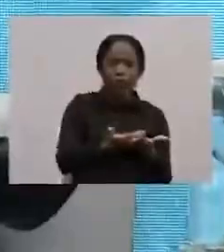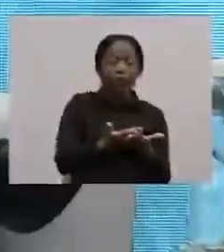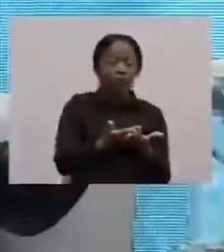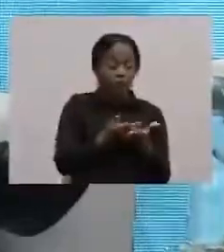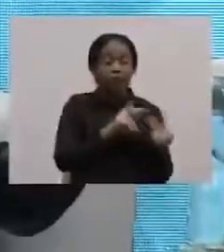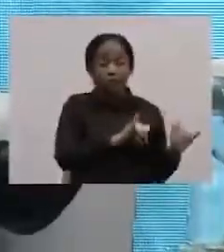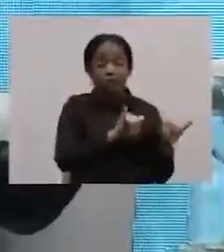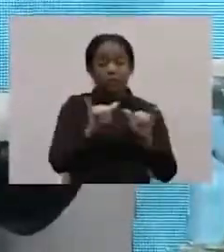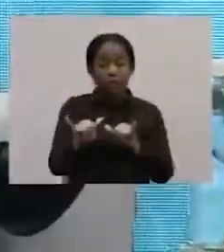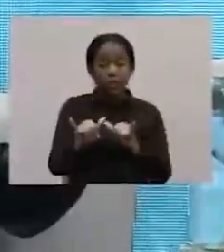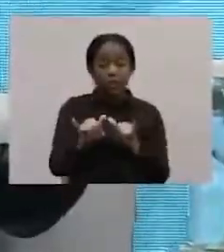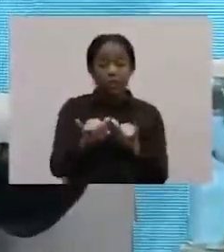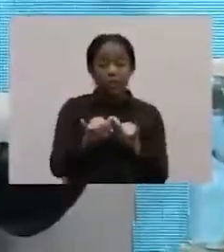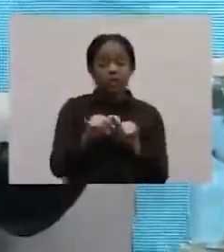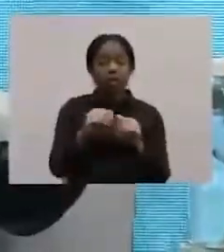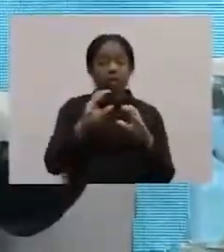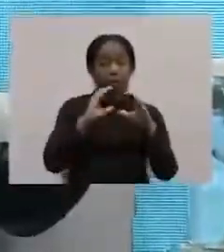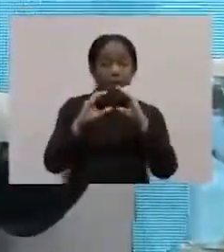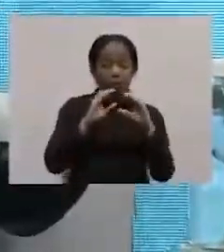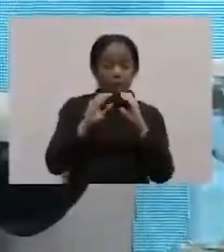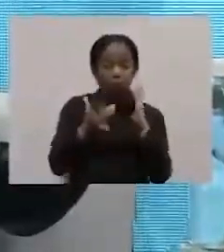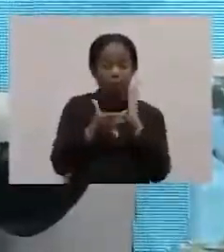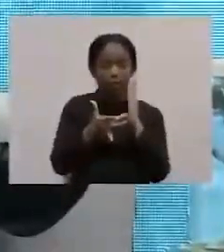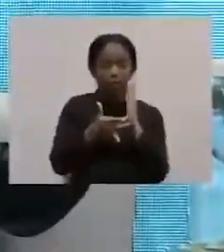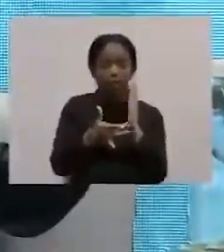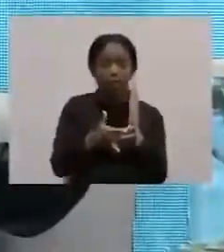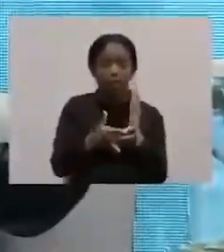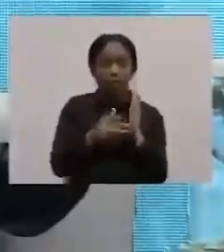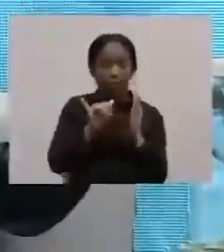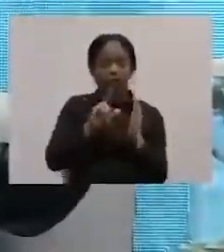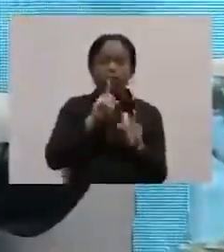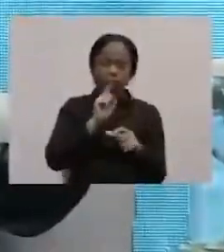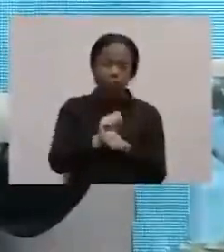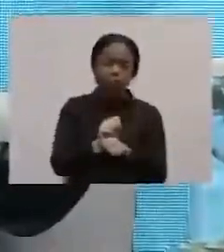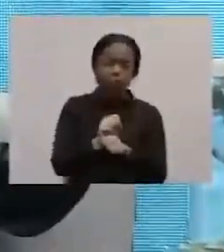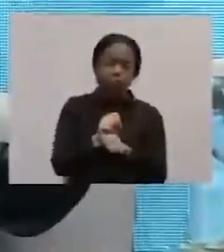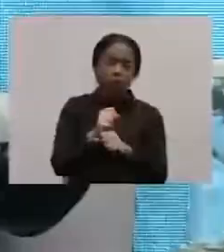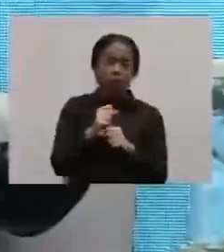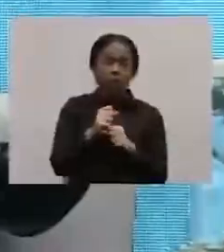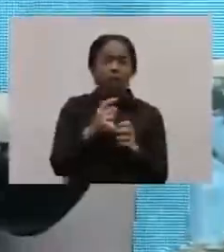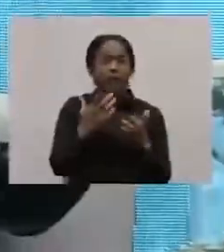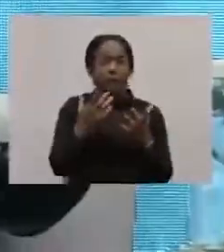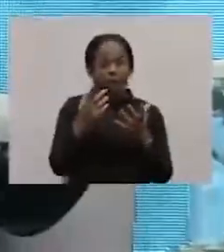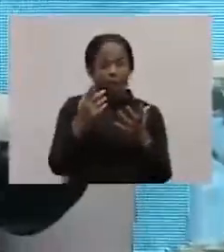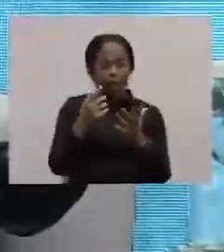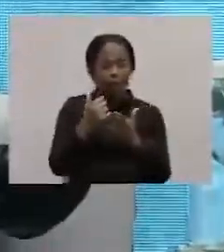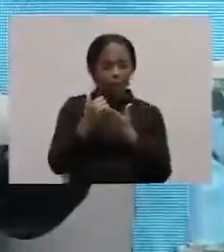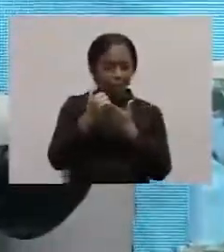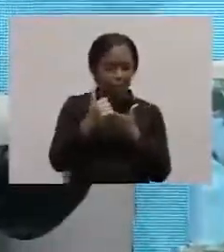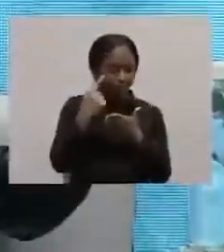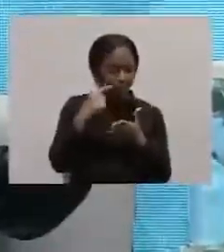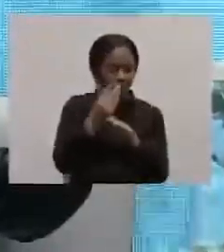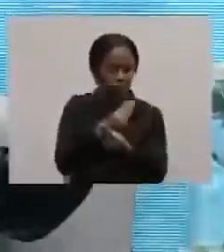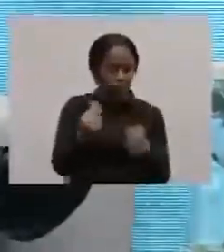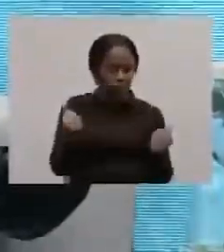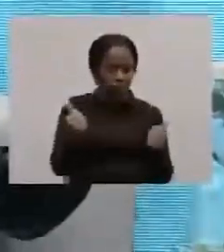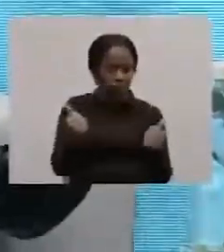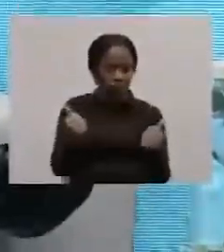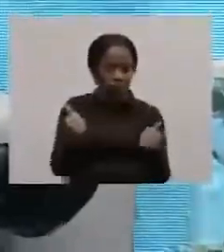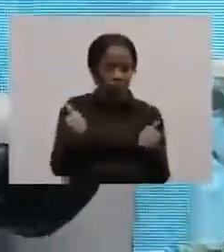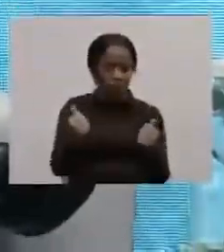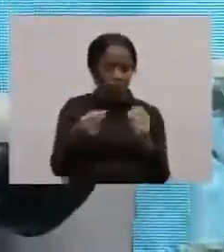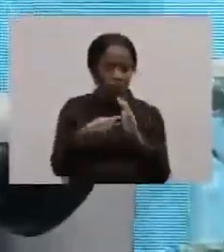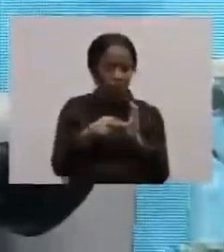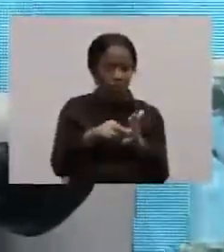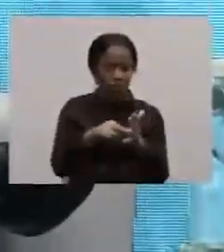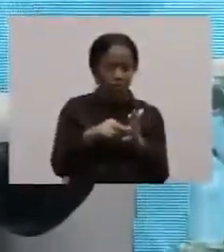que han generado las nuevas tecnologías. Eso es cierto. Ahora, el remedio al dolor de cabeza no es cortarle la